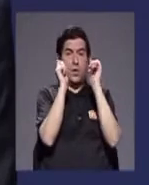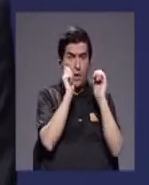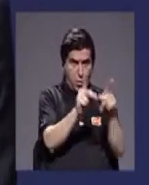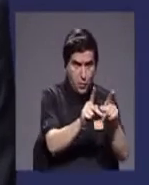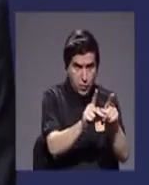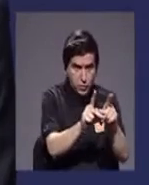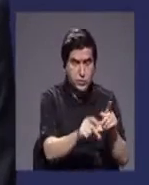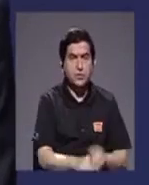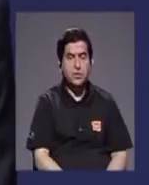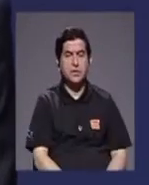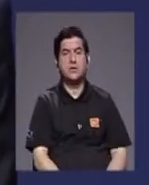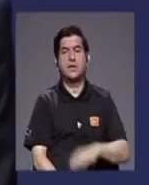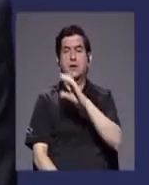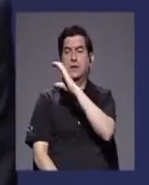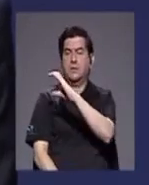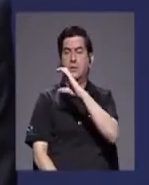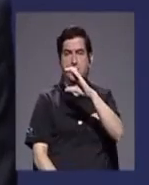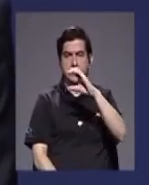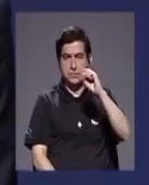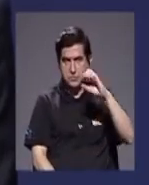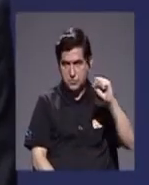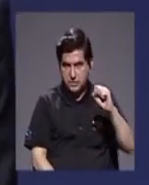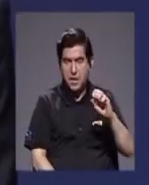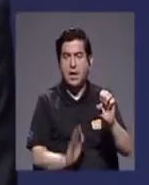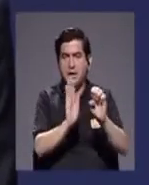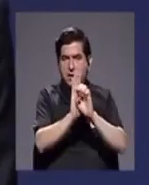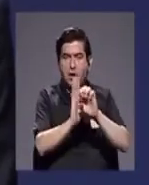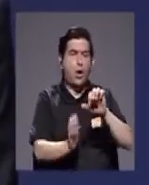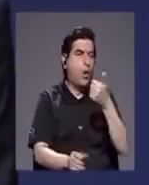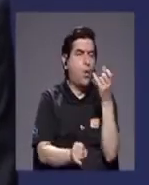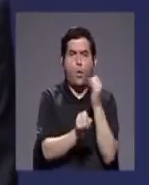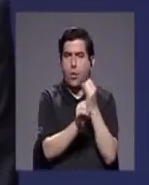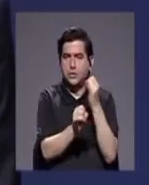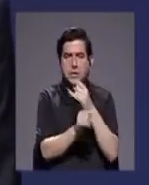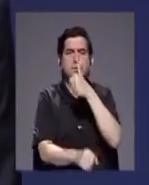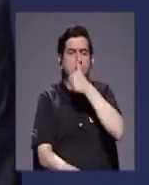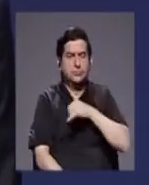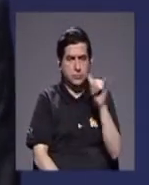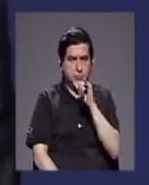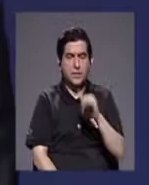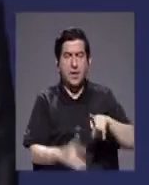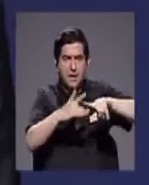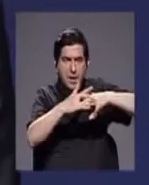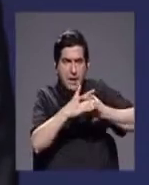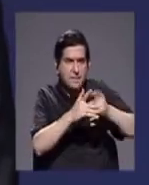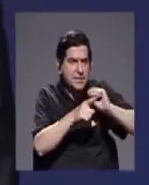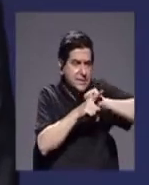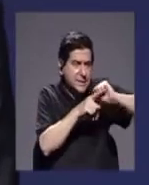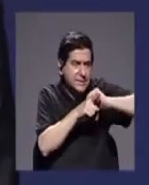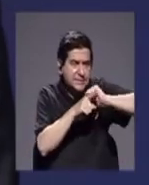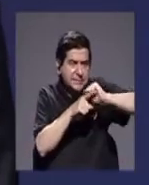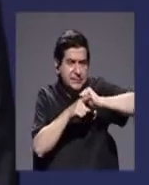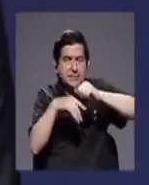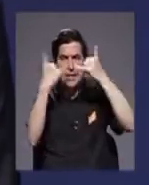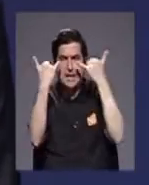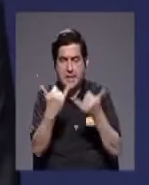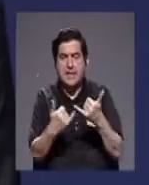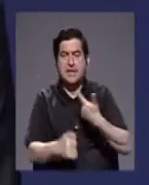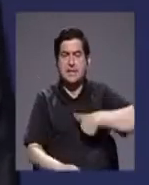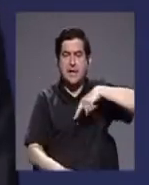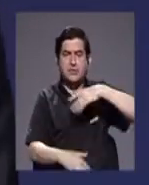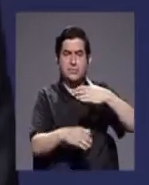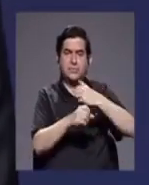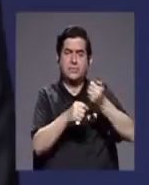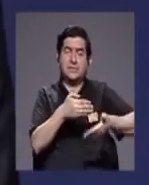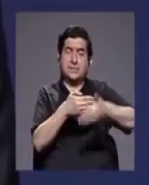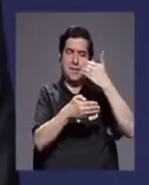caso a la Caja Costarricense del Seguro Social y otras instituciones privadas, a empezar a practicar esto que ya debíamos haber estado haciendo